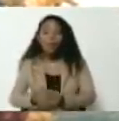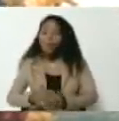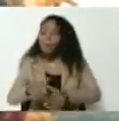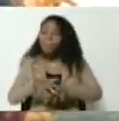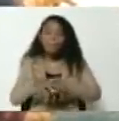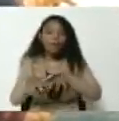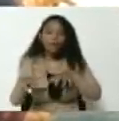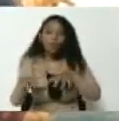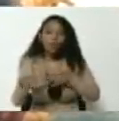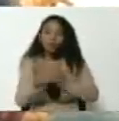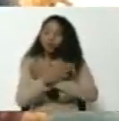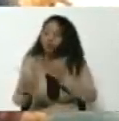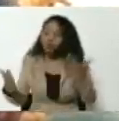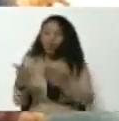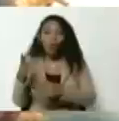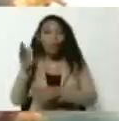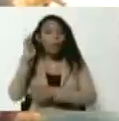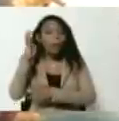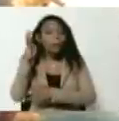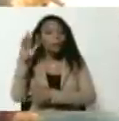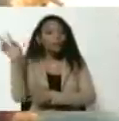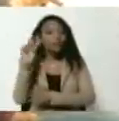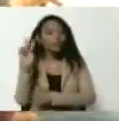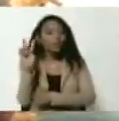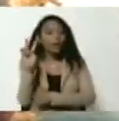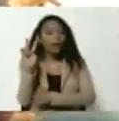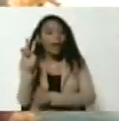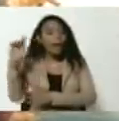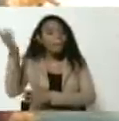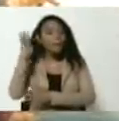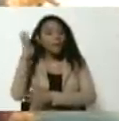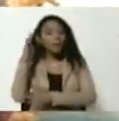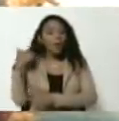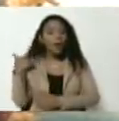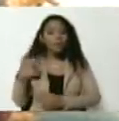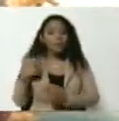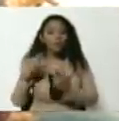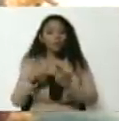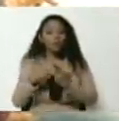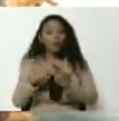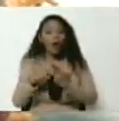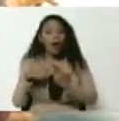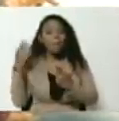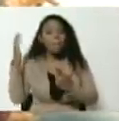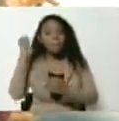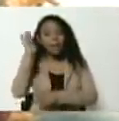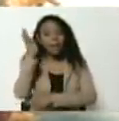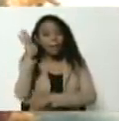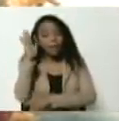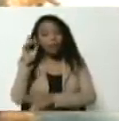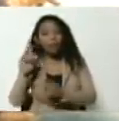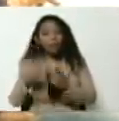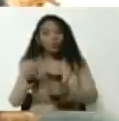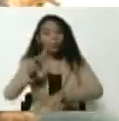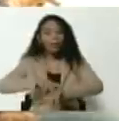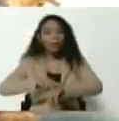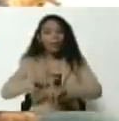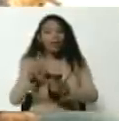como Parlamento de Venezuela, al Parlamento argentino, al Parlamento de